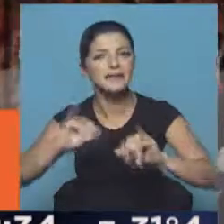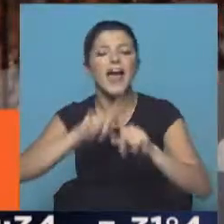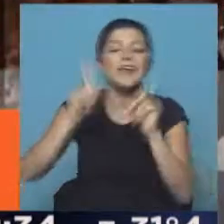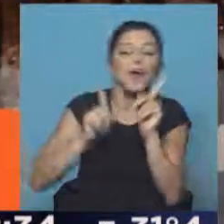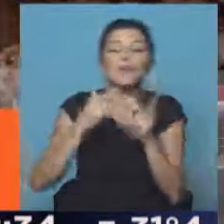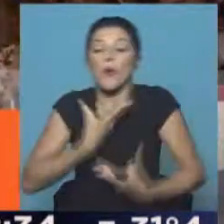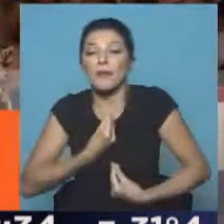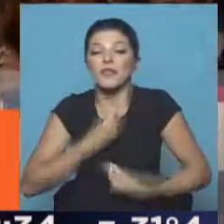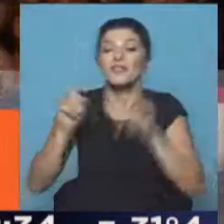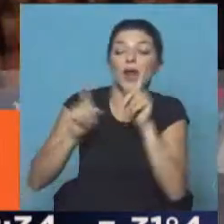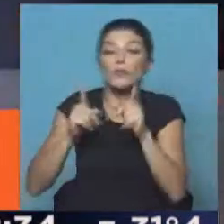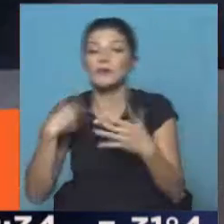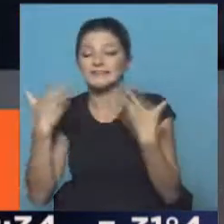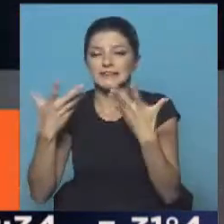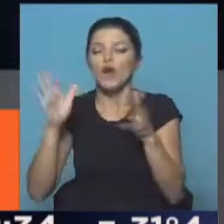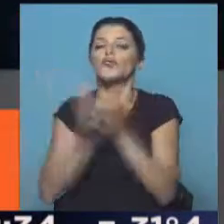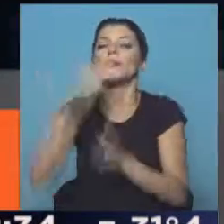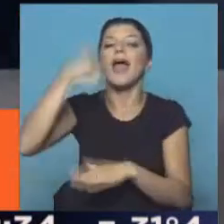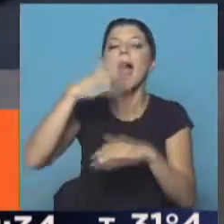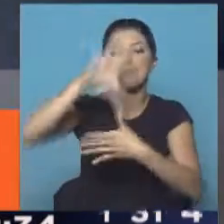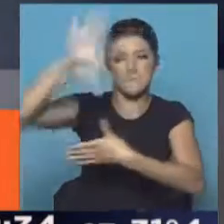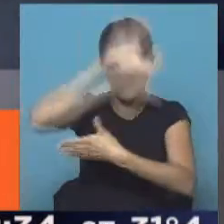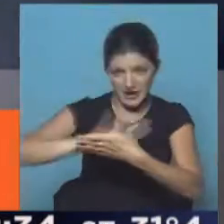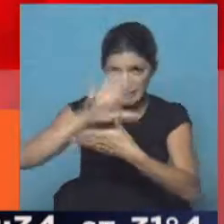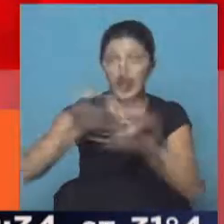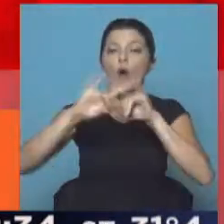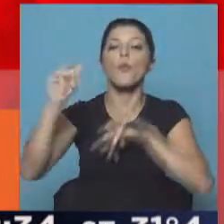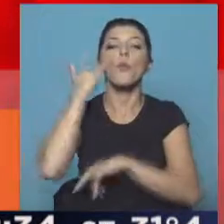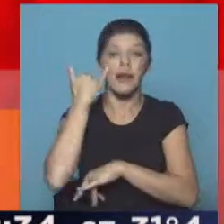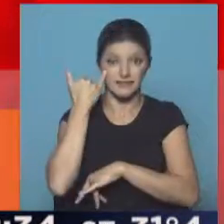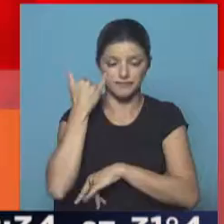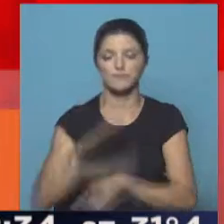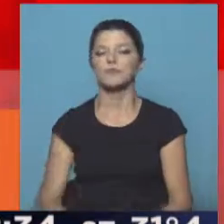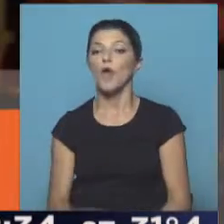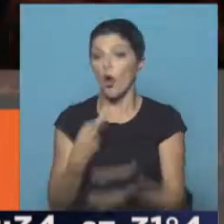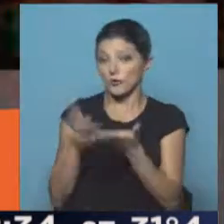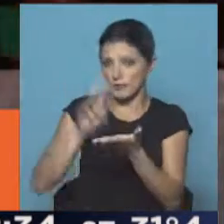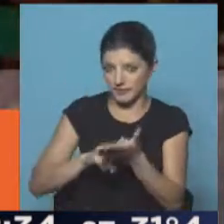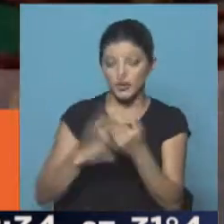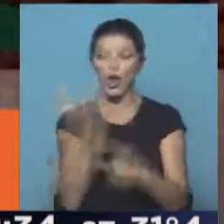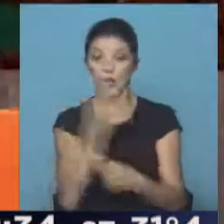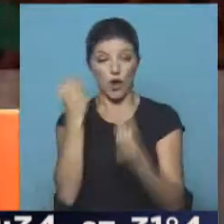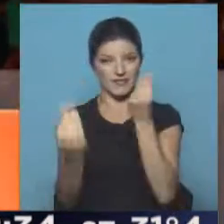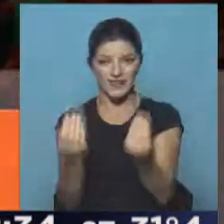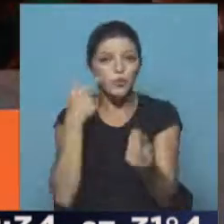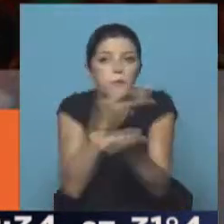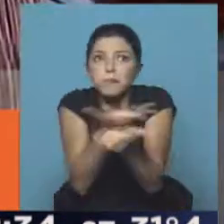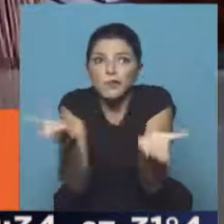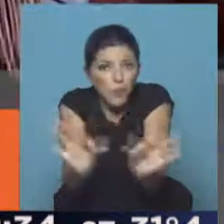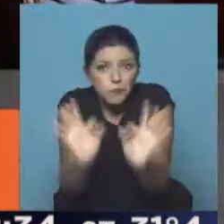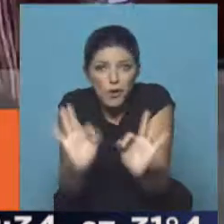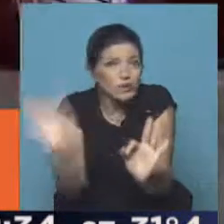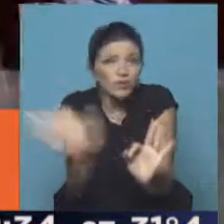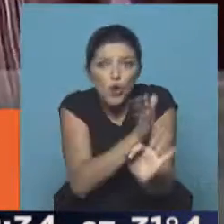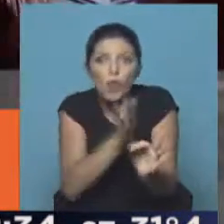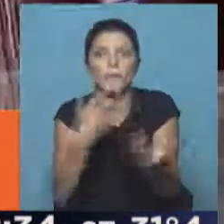lado y a un revivir del American Way of Life por el otro. Clinton y Trump ya mostraron todo o casi todo lo que tenían para